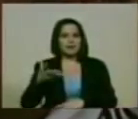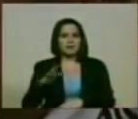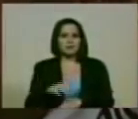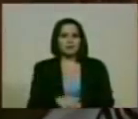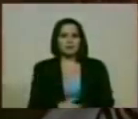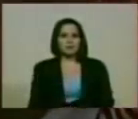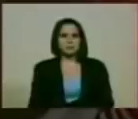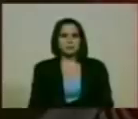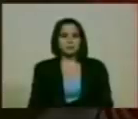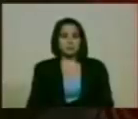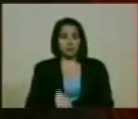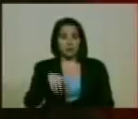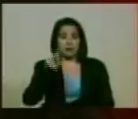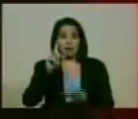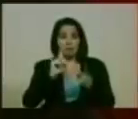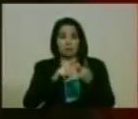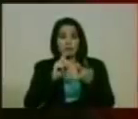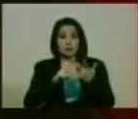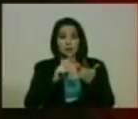En tercer lugar,